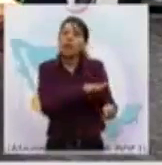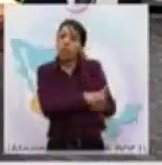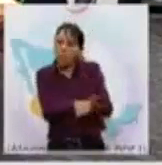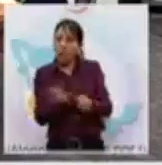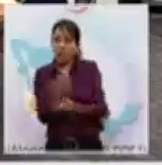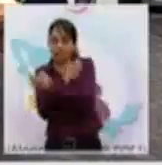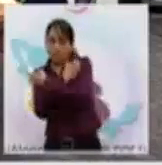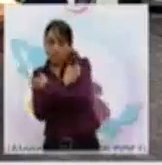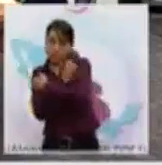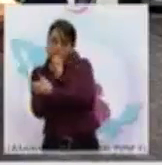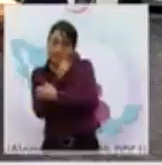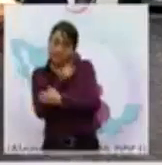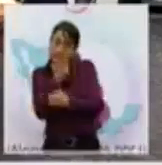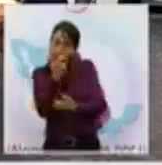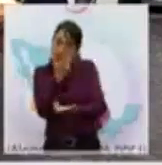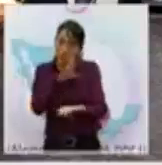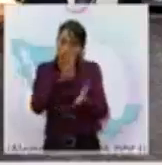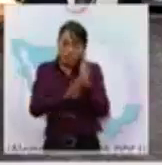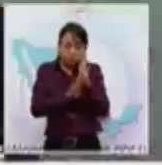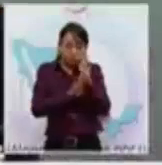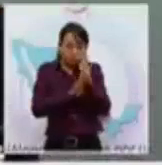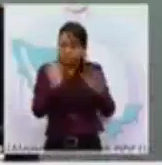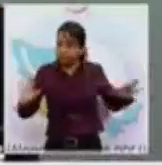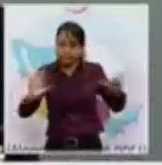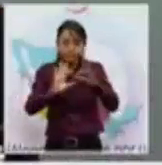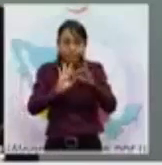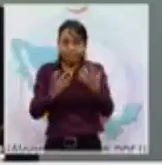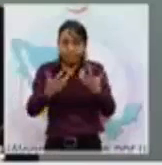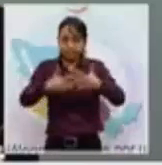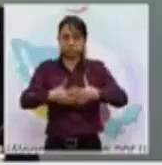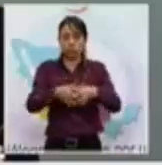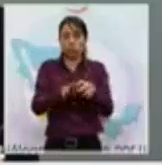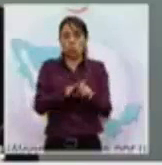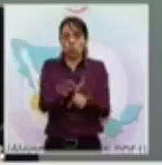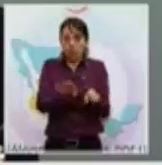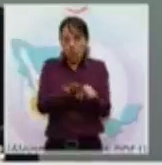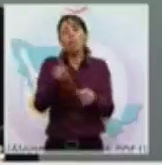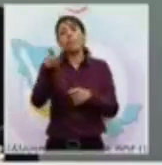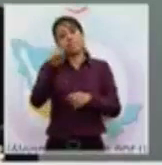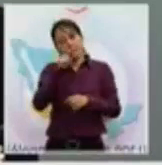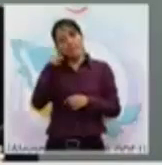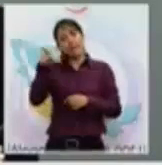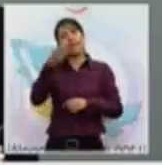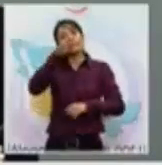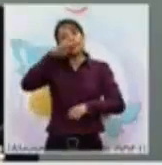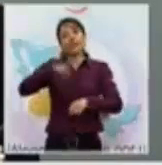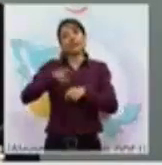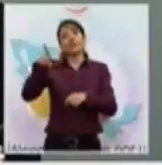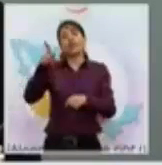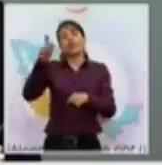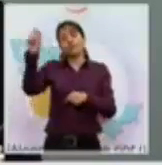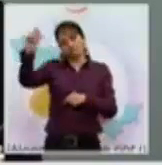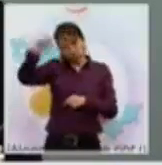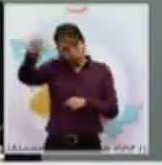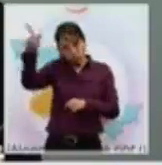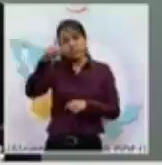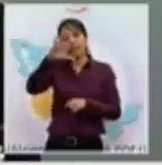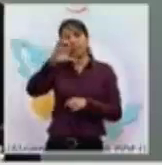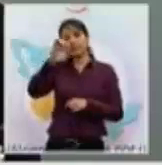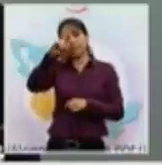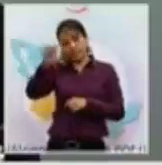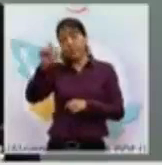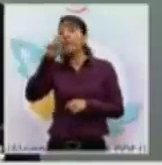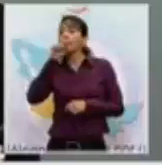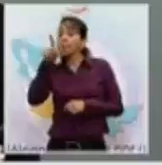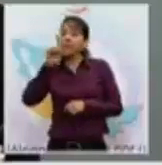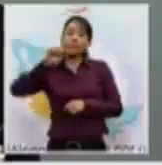educación y crecimiento económico, y como parte de su experiencia ha sido secretaria académica del CIDE, vicerrectora académica de la Universidad Americana